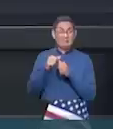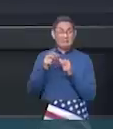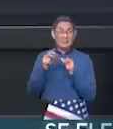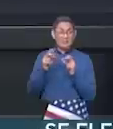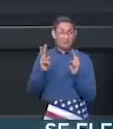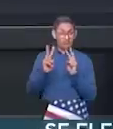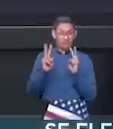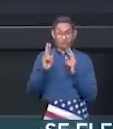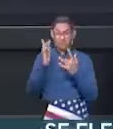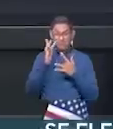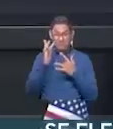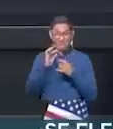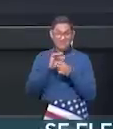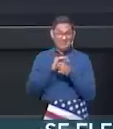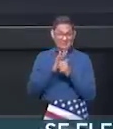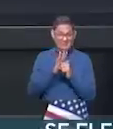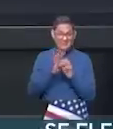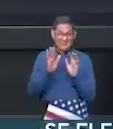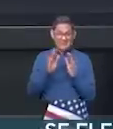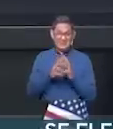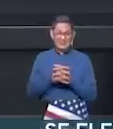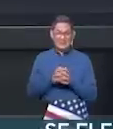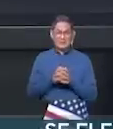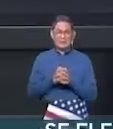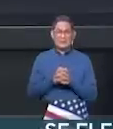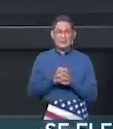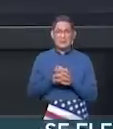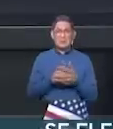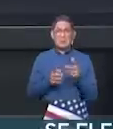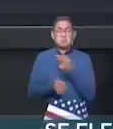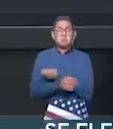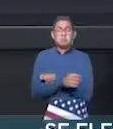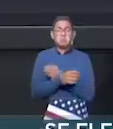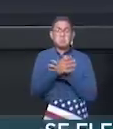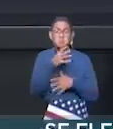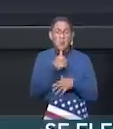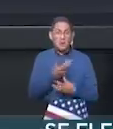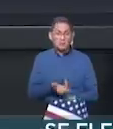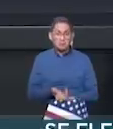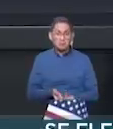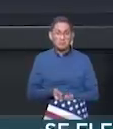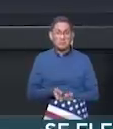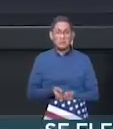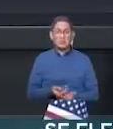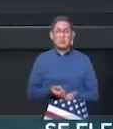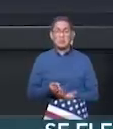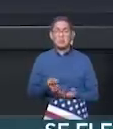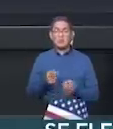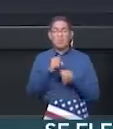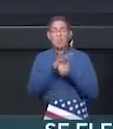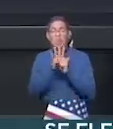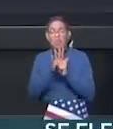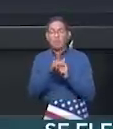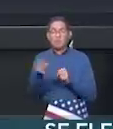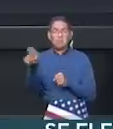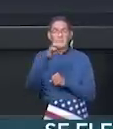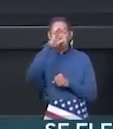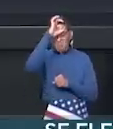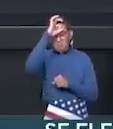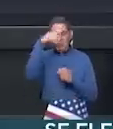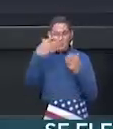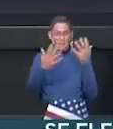en aquel entonces no existían vacunas no sabían mucho del virus era una época